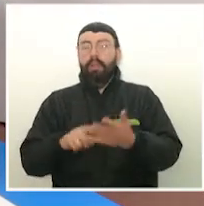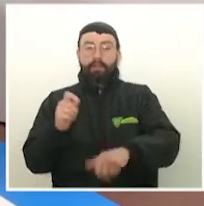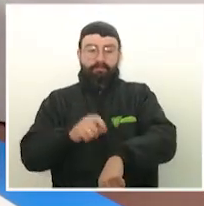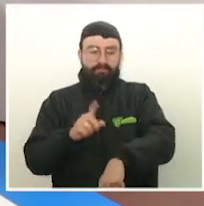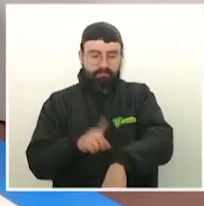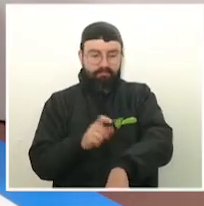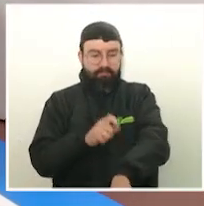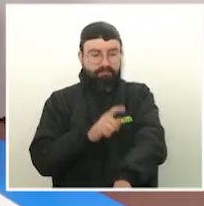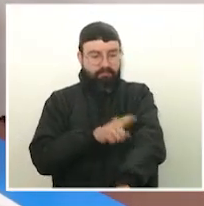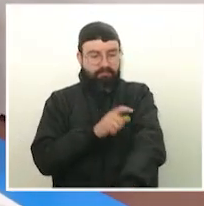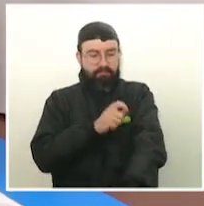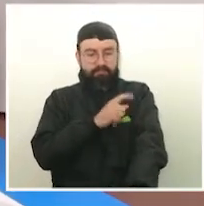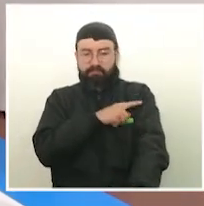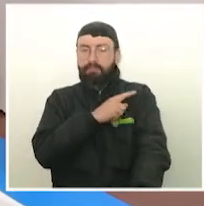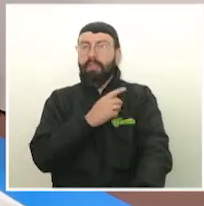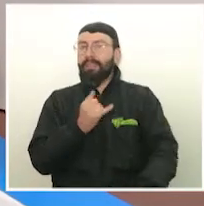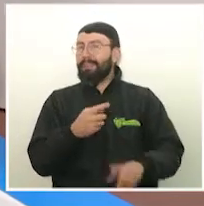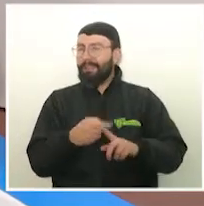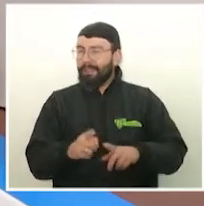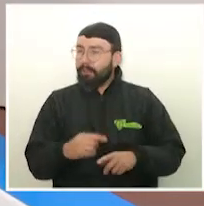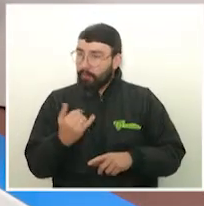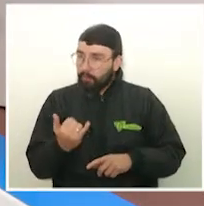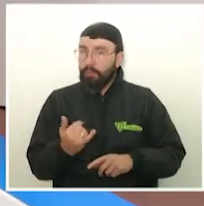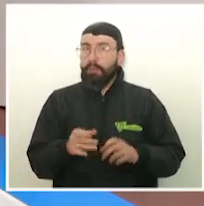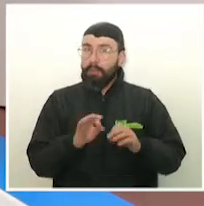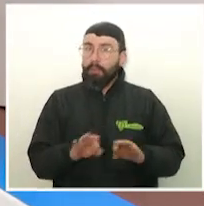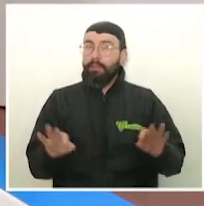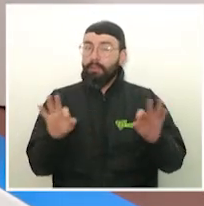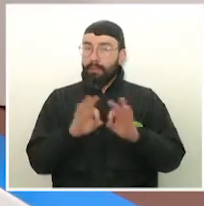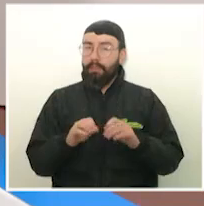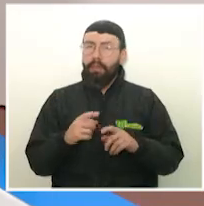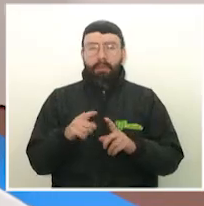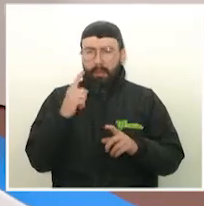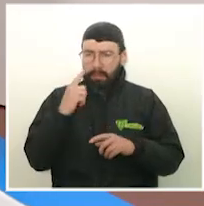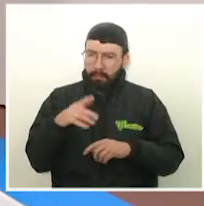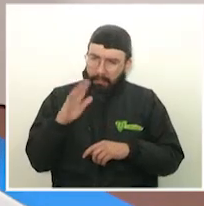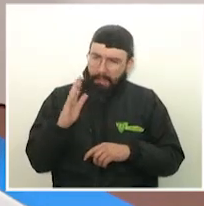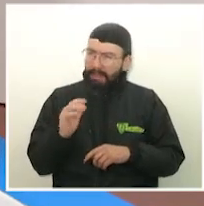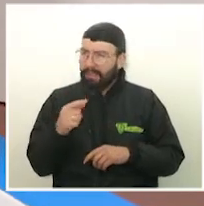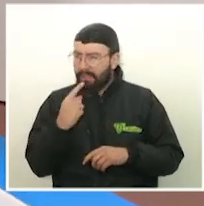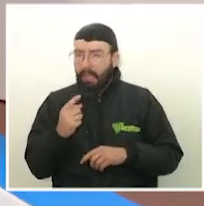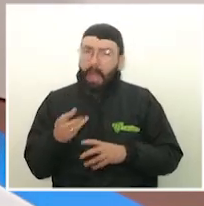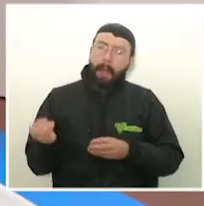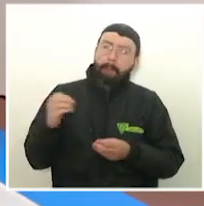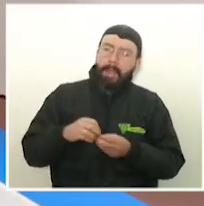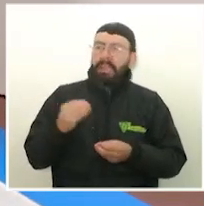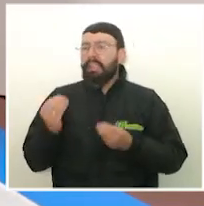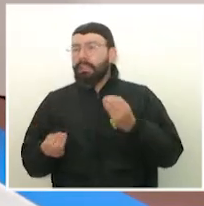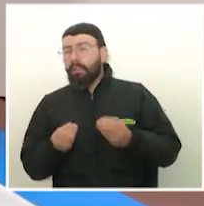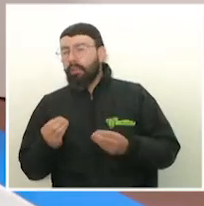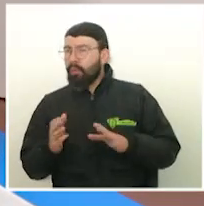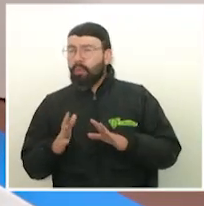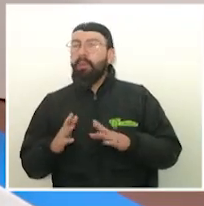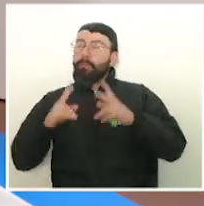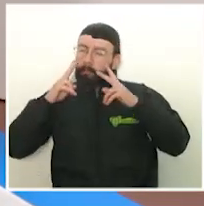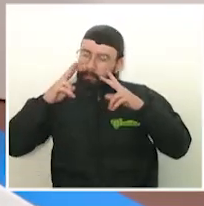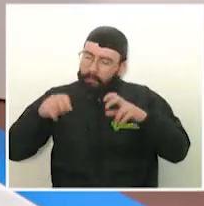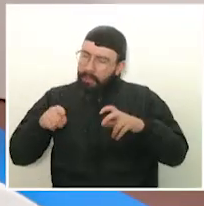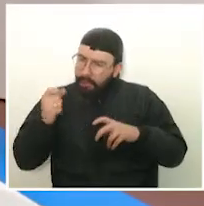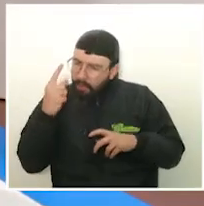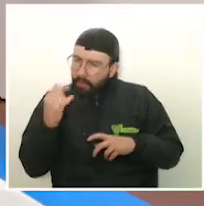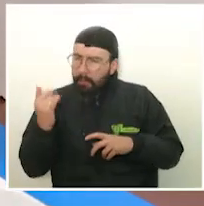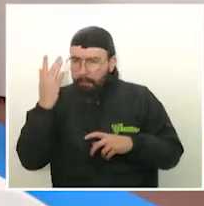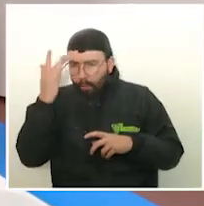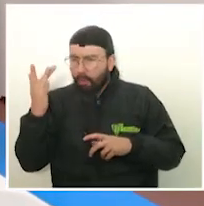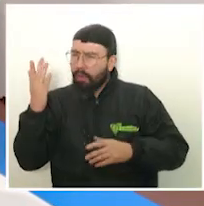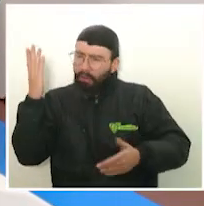integral de la medicina funcional. Pero más que hablar qué más o qué se le puede hacer, es entender por qué usted